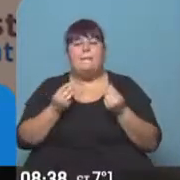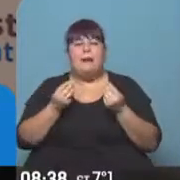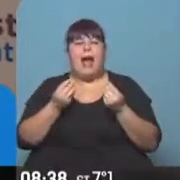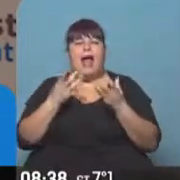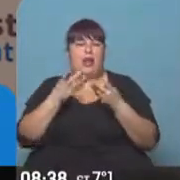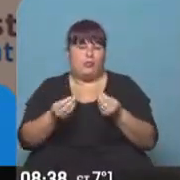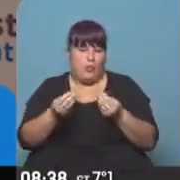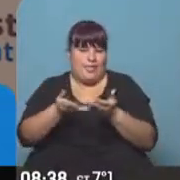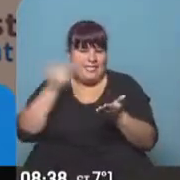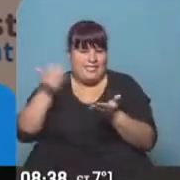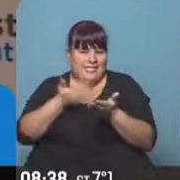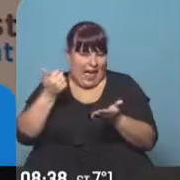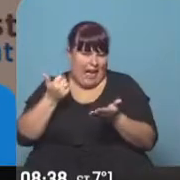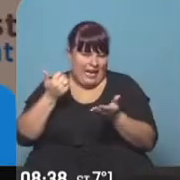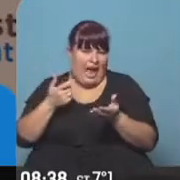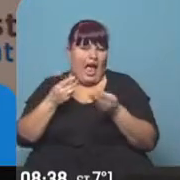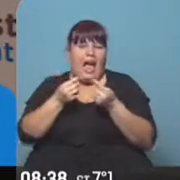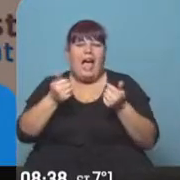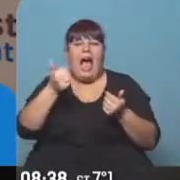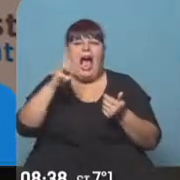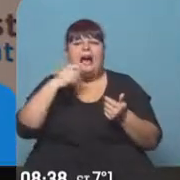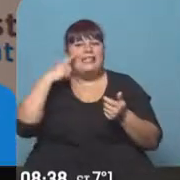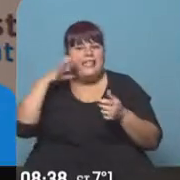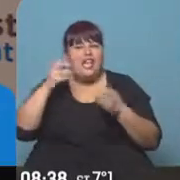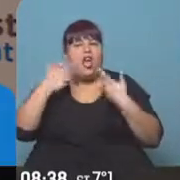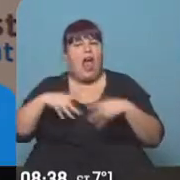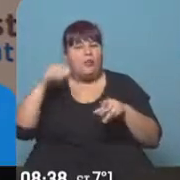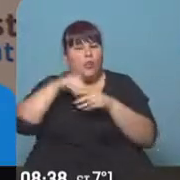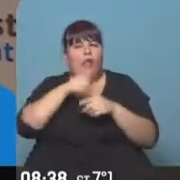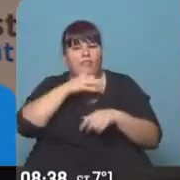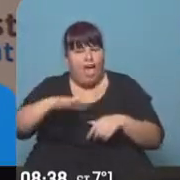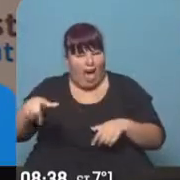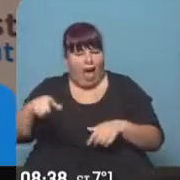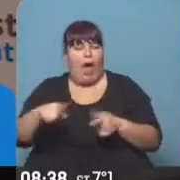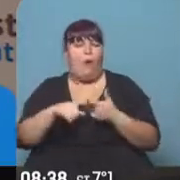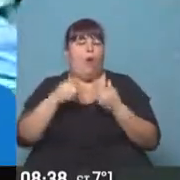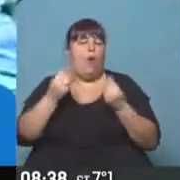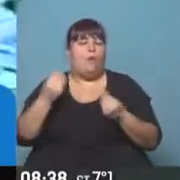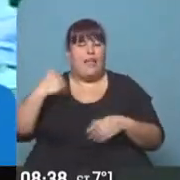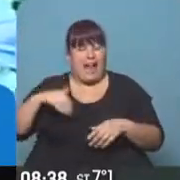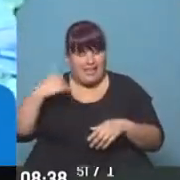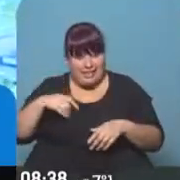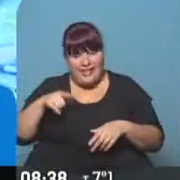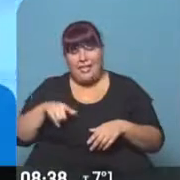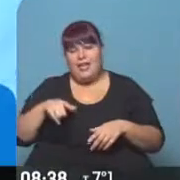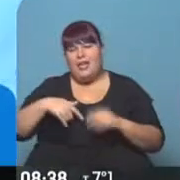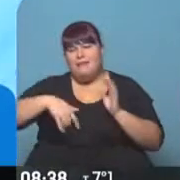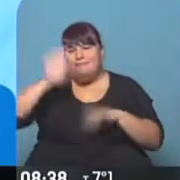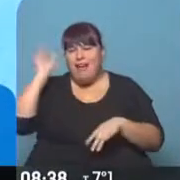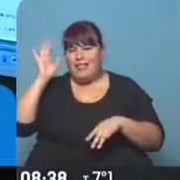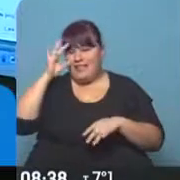liberar, para sacar el arsénico encontrado naturalmente en el agua, ya que Argentina es el